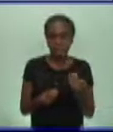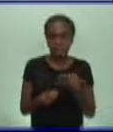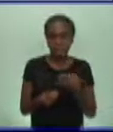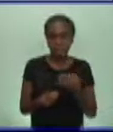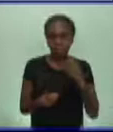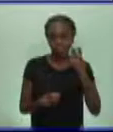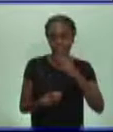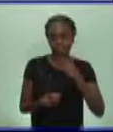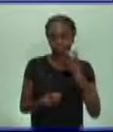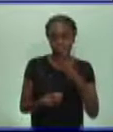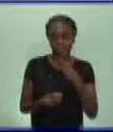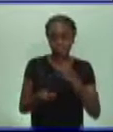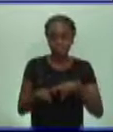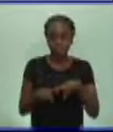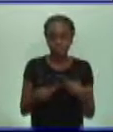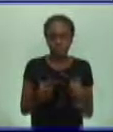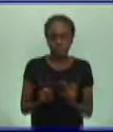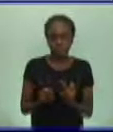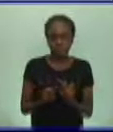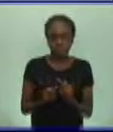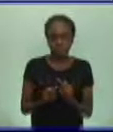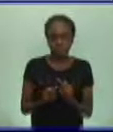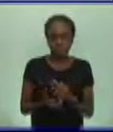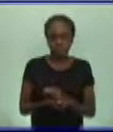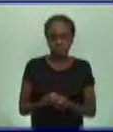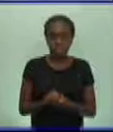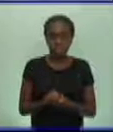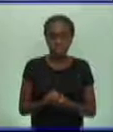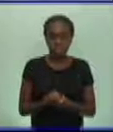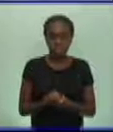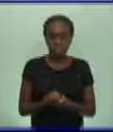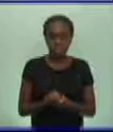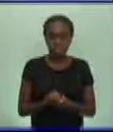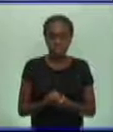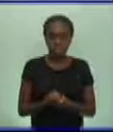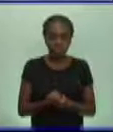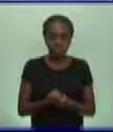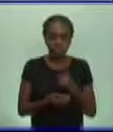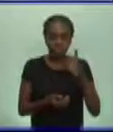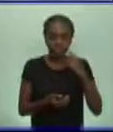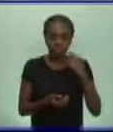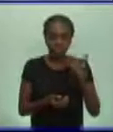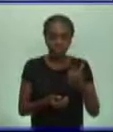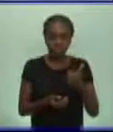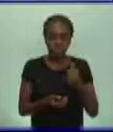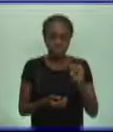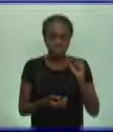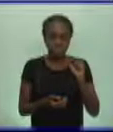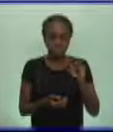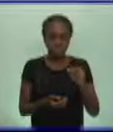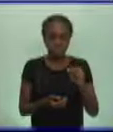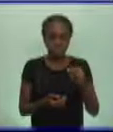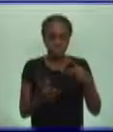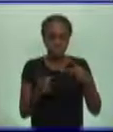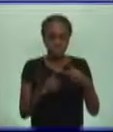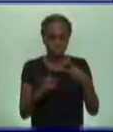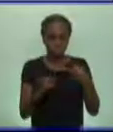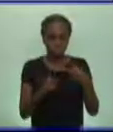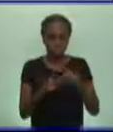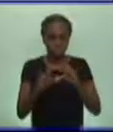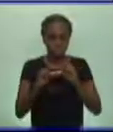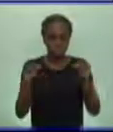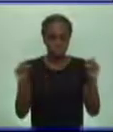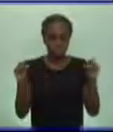de la oración. ¿Y por qué? Por el signo de puntuación. Fíjense que el signo de la oración